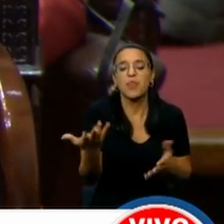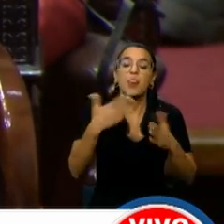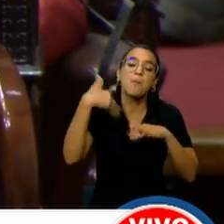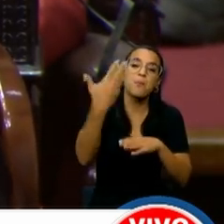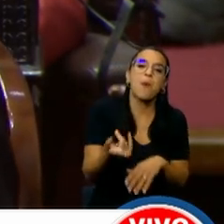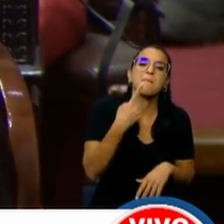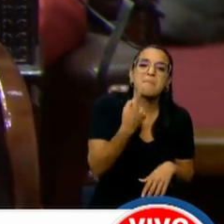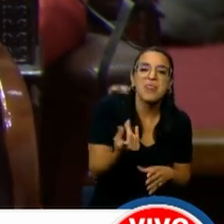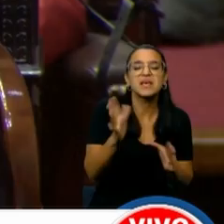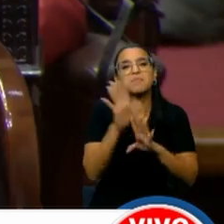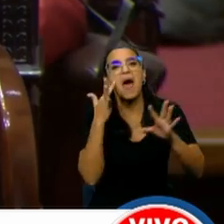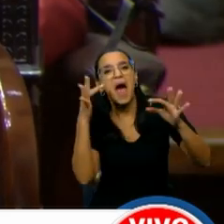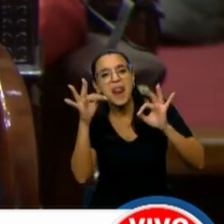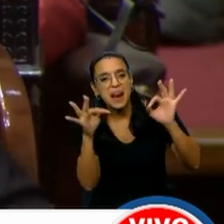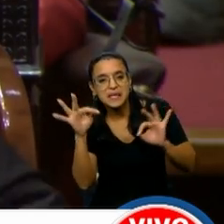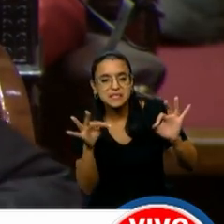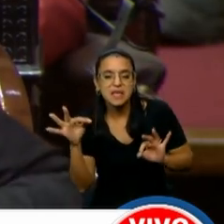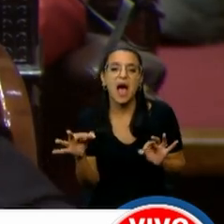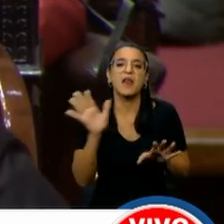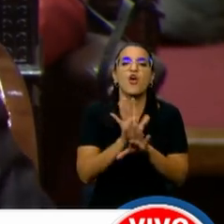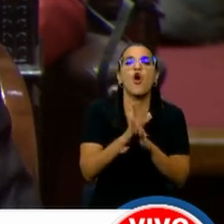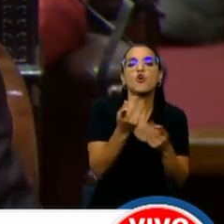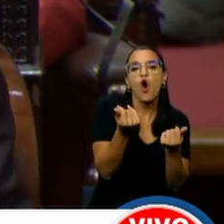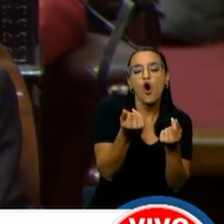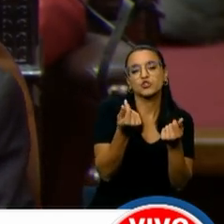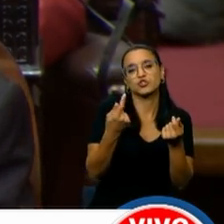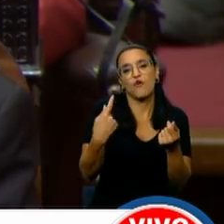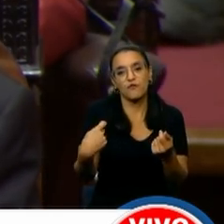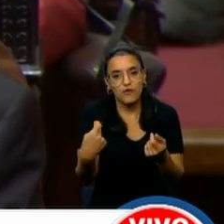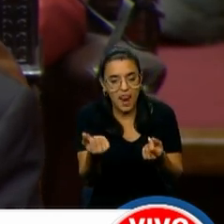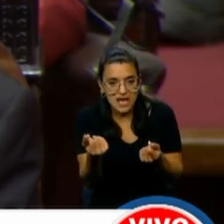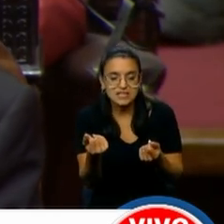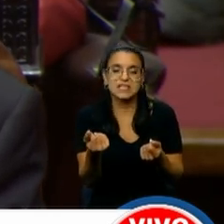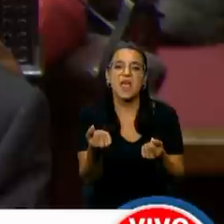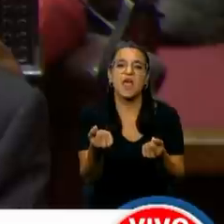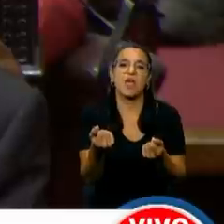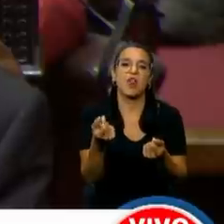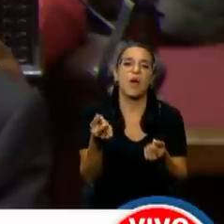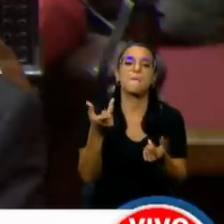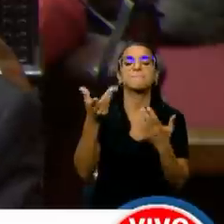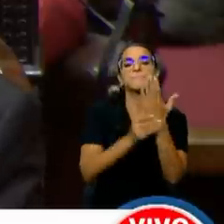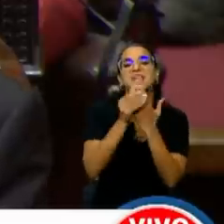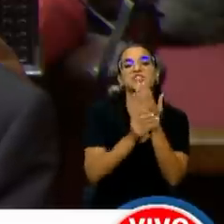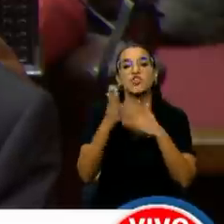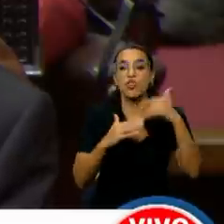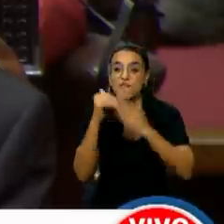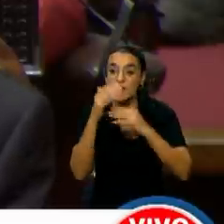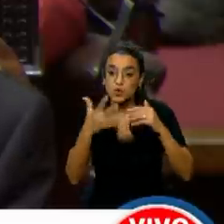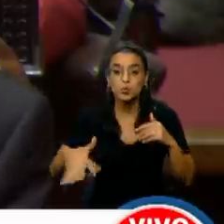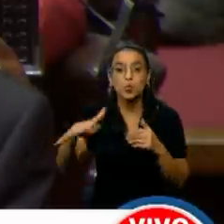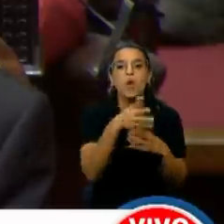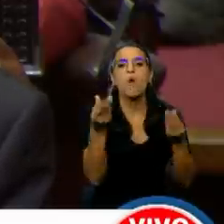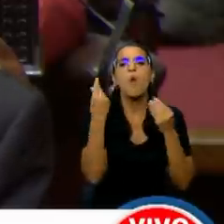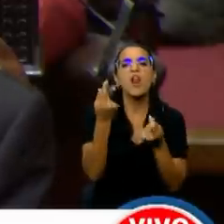digan que para analizar el costo financiero presunto preguntarle a un ministro de infraestructura cuál